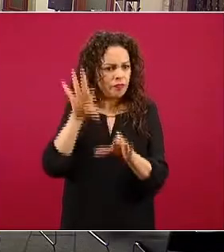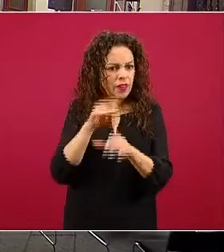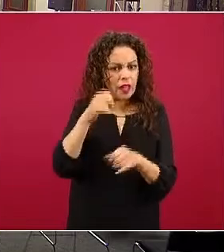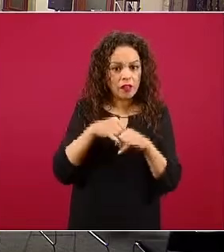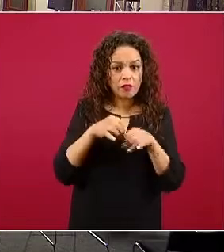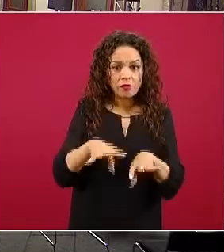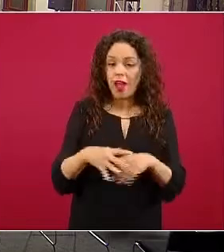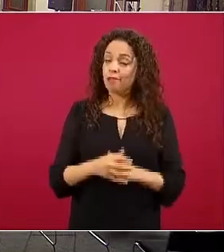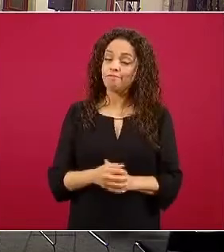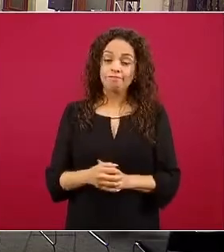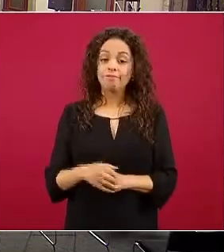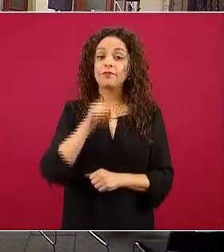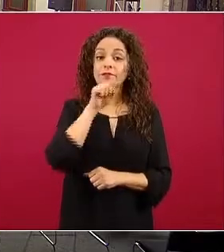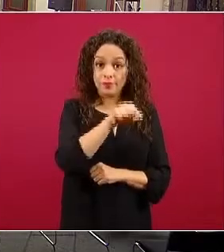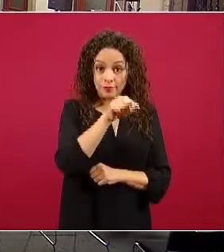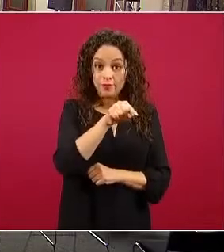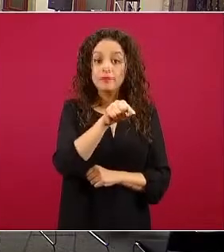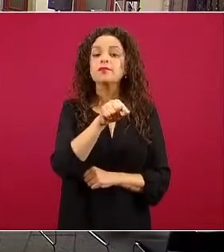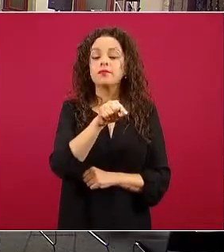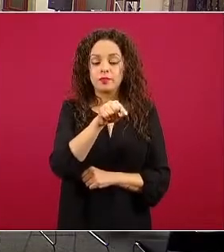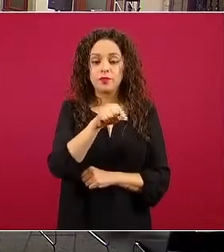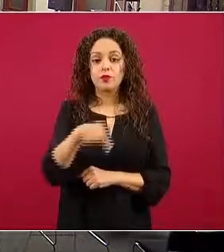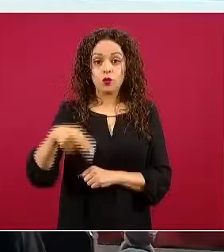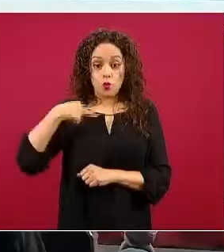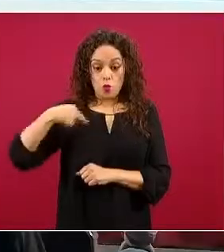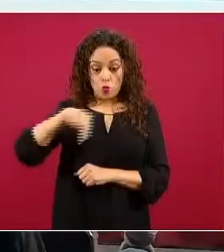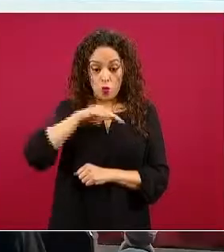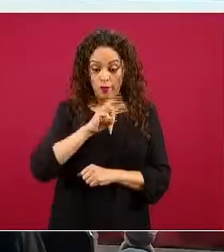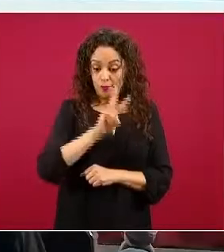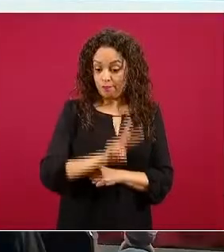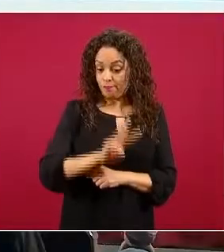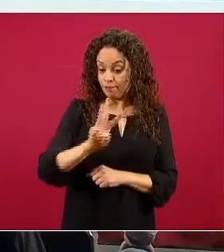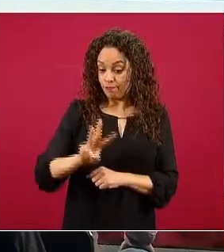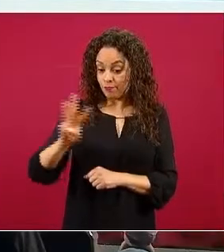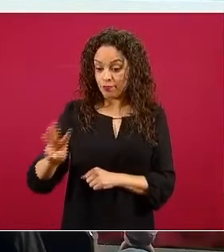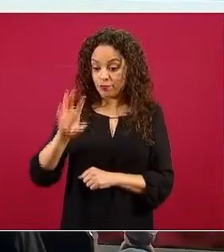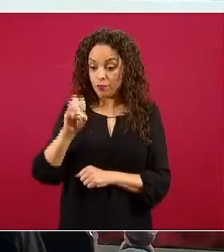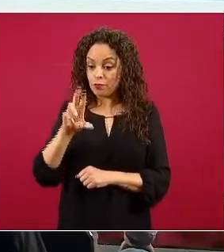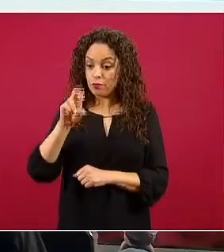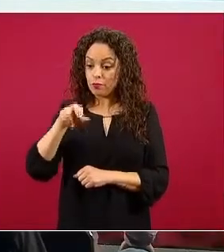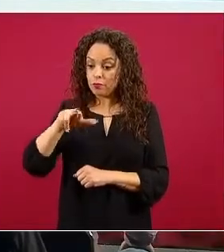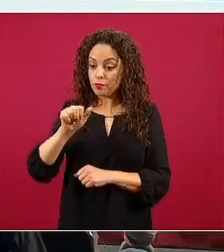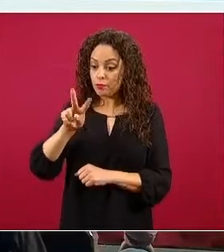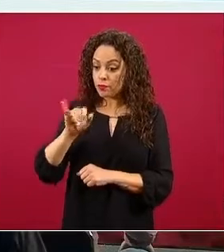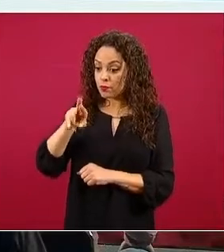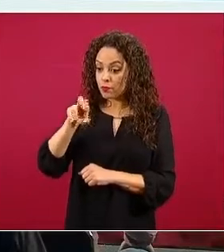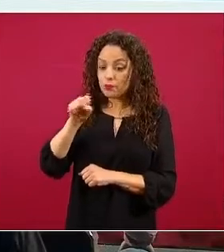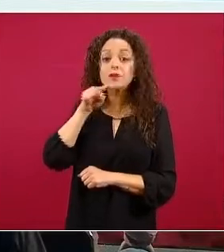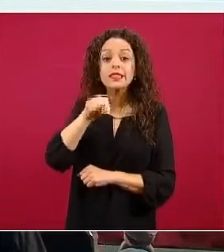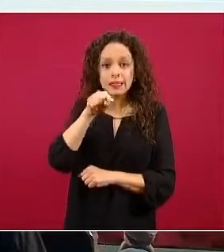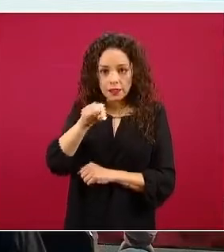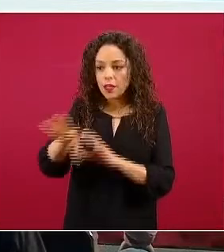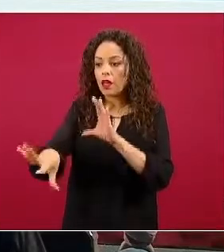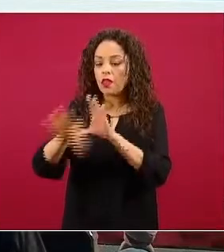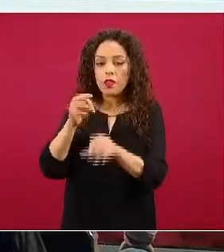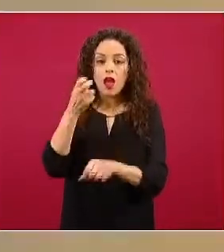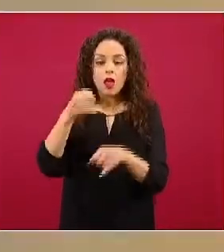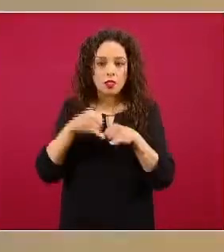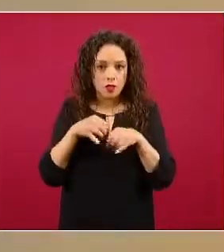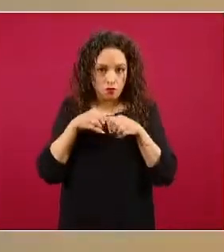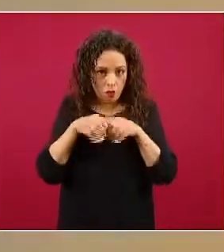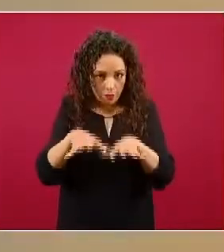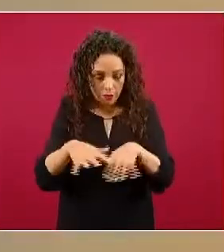base de datos. Y de ahí hace análisis. Entonces, ¿es un análisis independiente? Sí, pero el número de